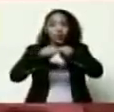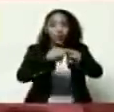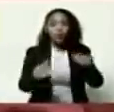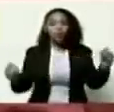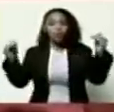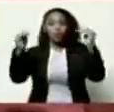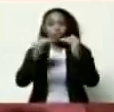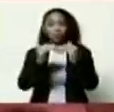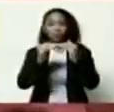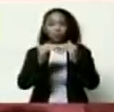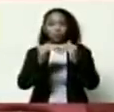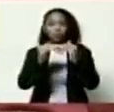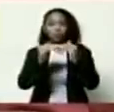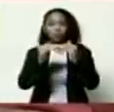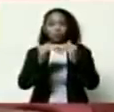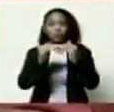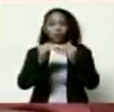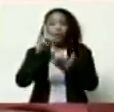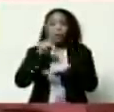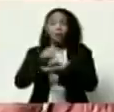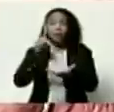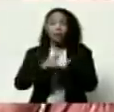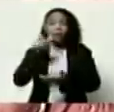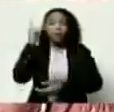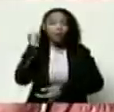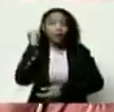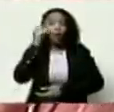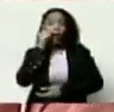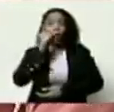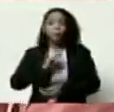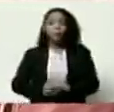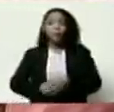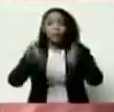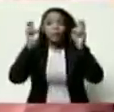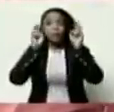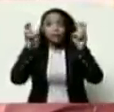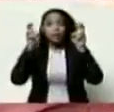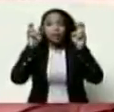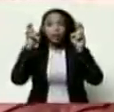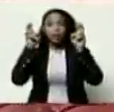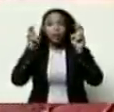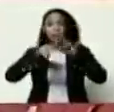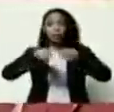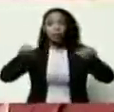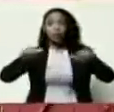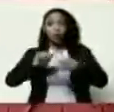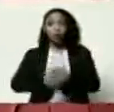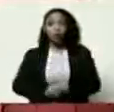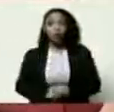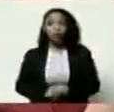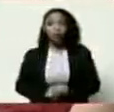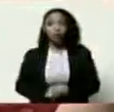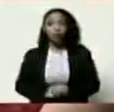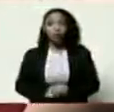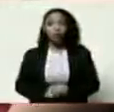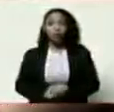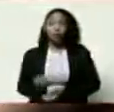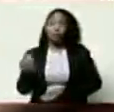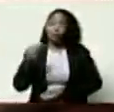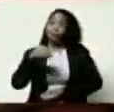de presencia de mujeres y de hombres en el tema territorial.